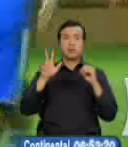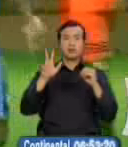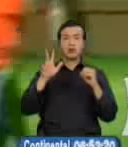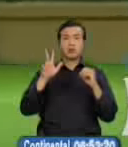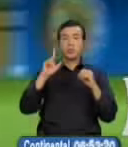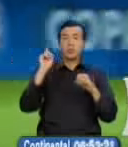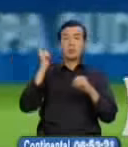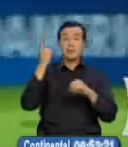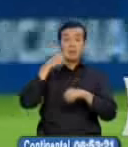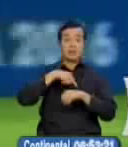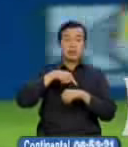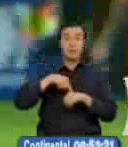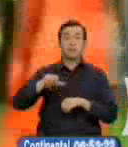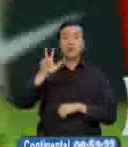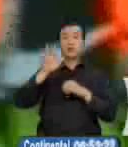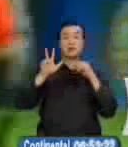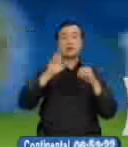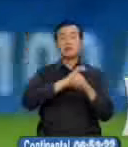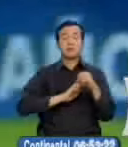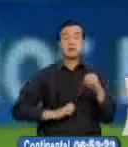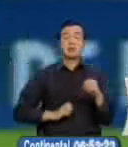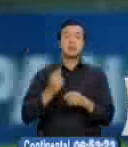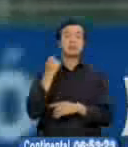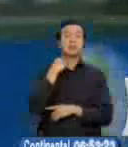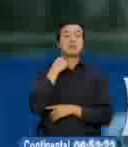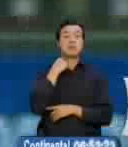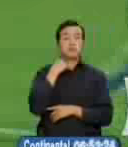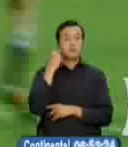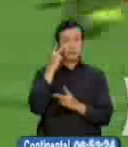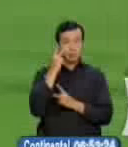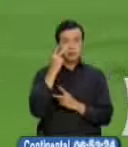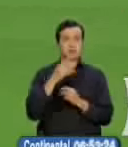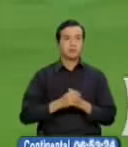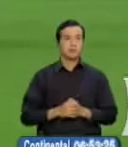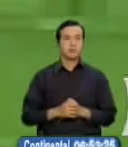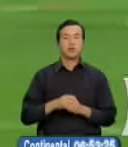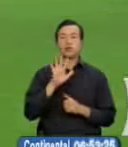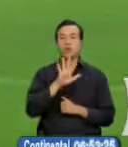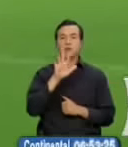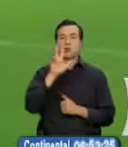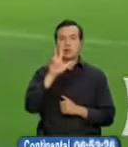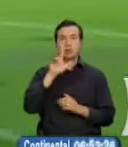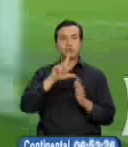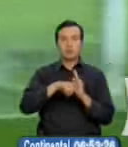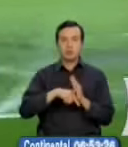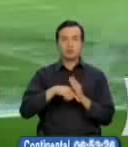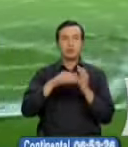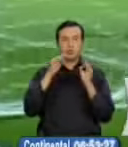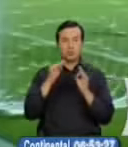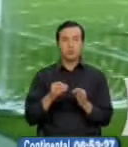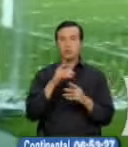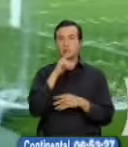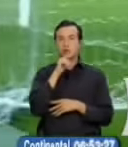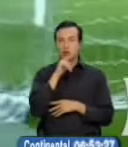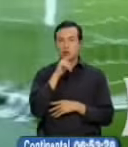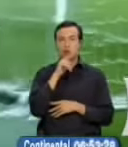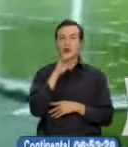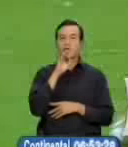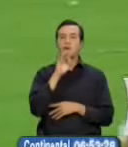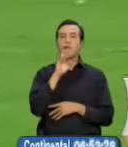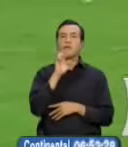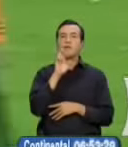parte el equipo dirigido por Alfredo Arias. Aquí llega el tanto del descuento. A los 53 minutos, este riflazo de Fernando